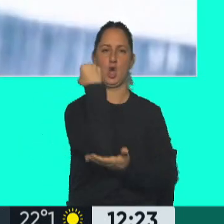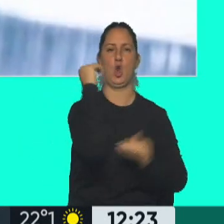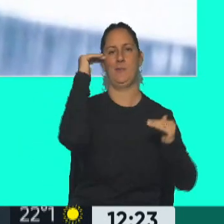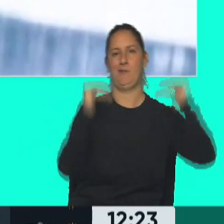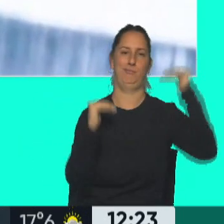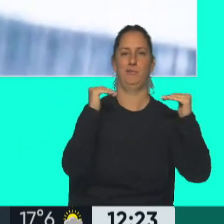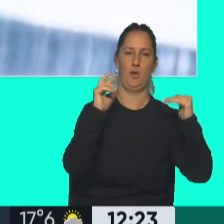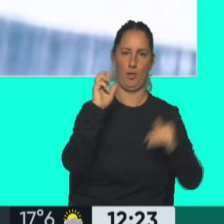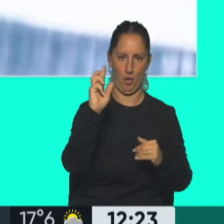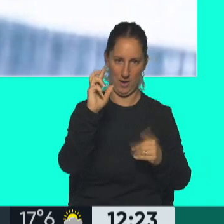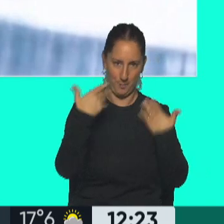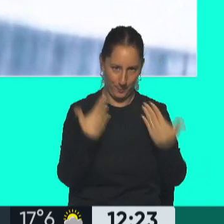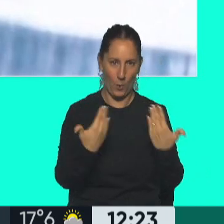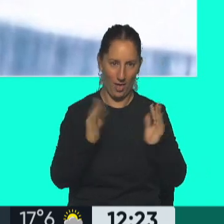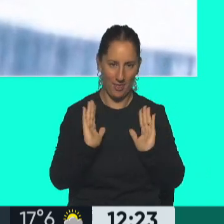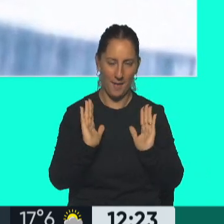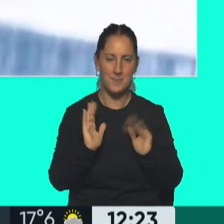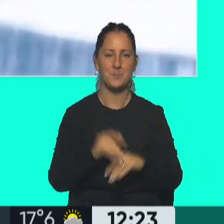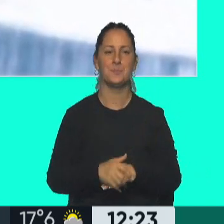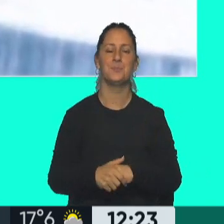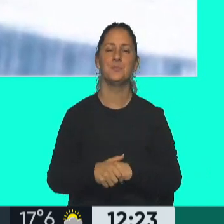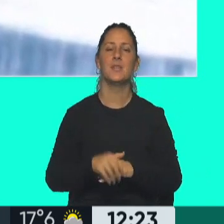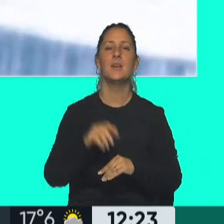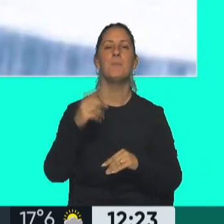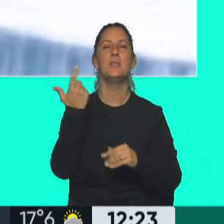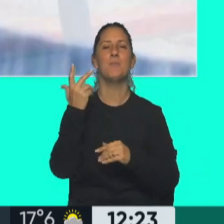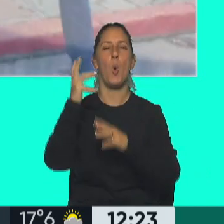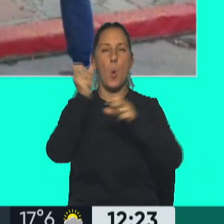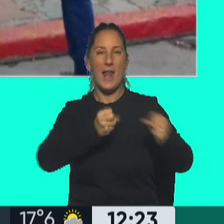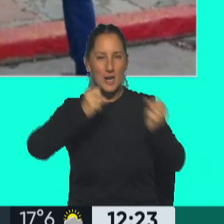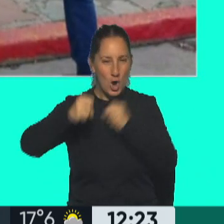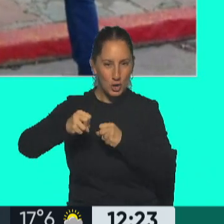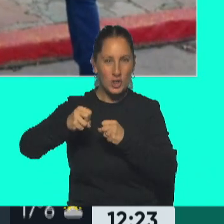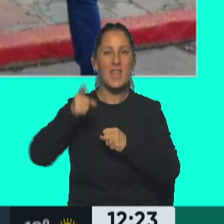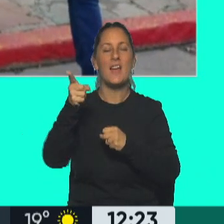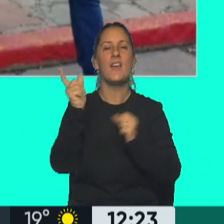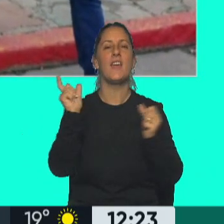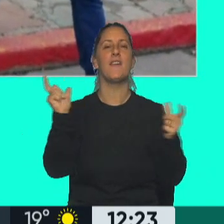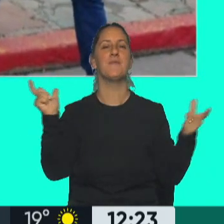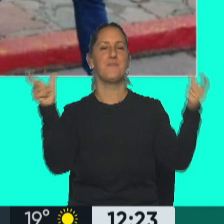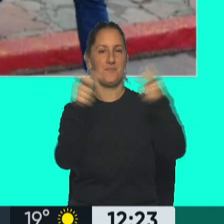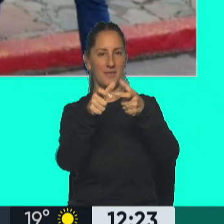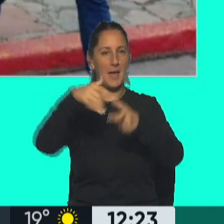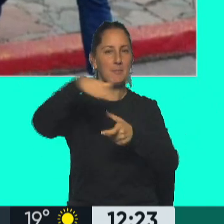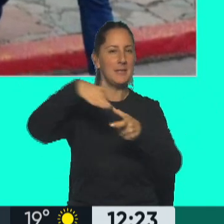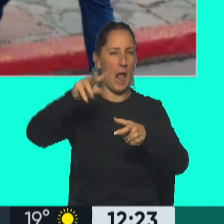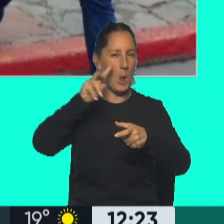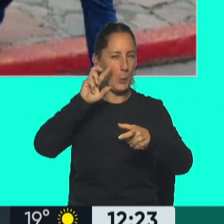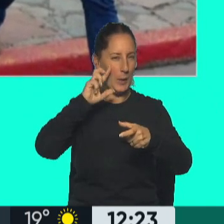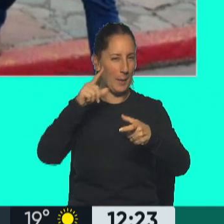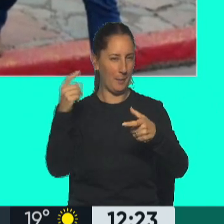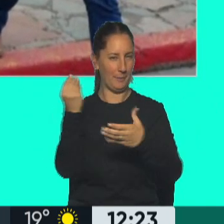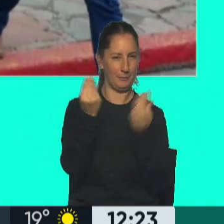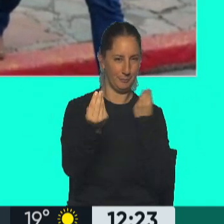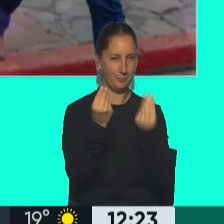esto por un lado a propósito de lo que pasó en en el llao llao Y en este foro del círculo rojo digo lo que